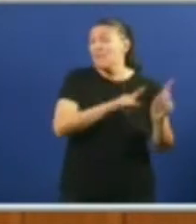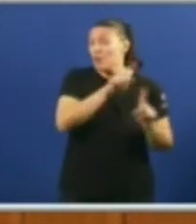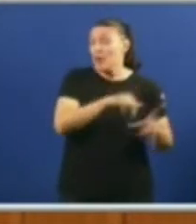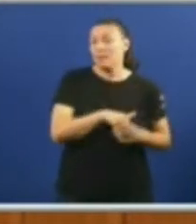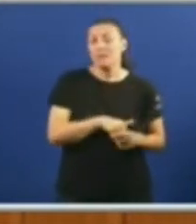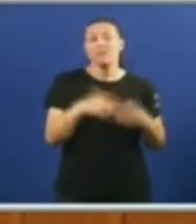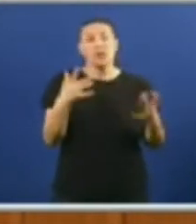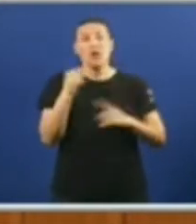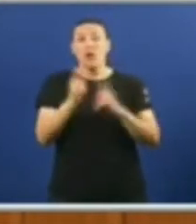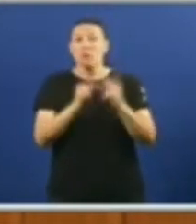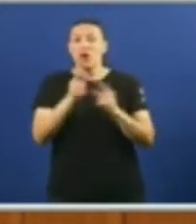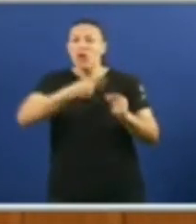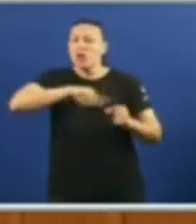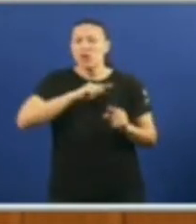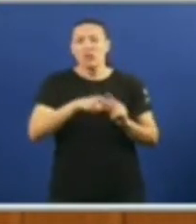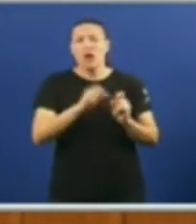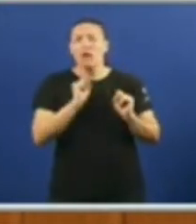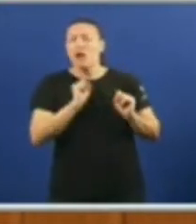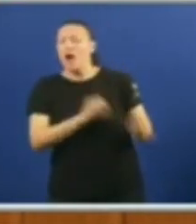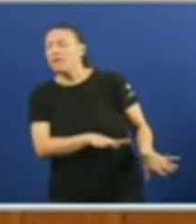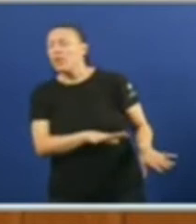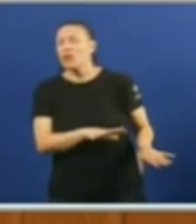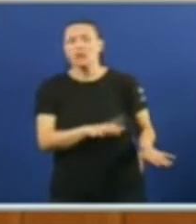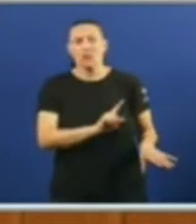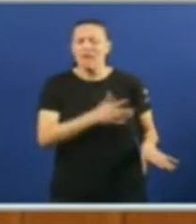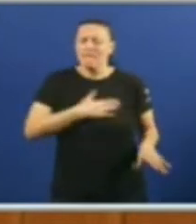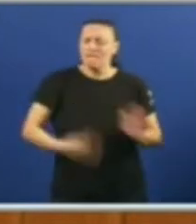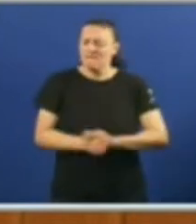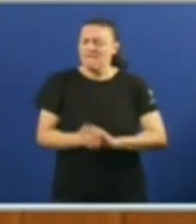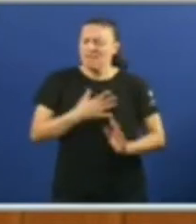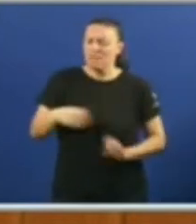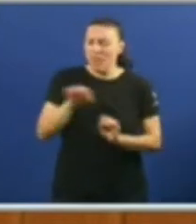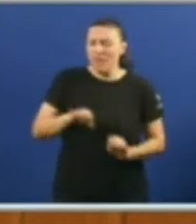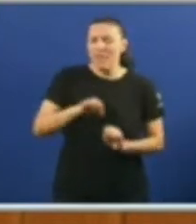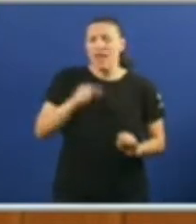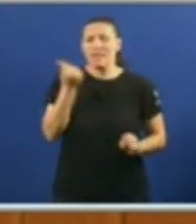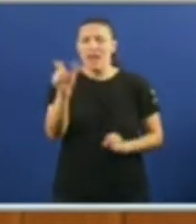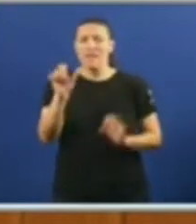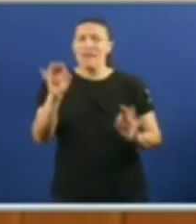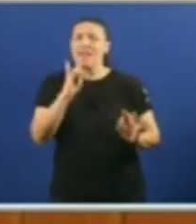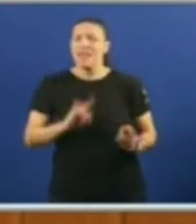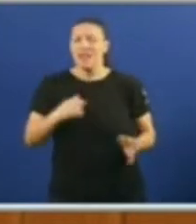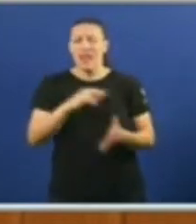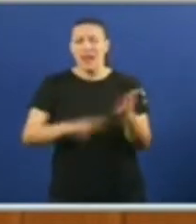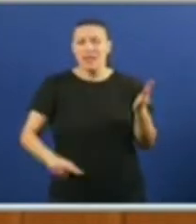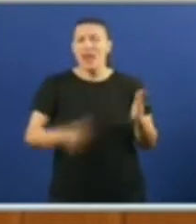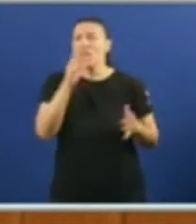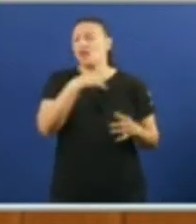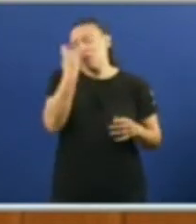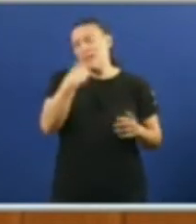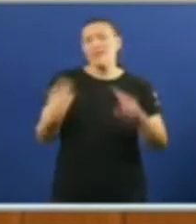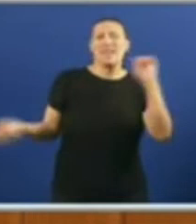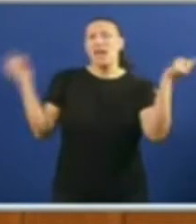desde o BNG non tiramos a toalla na defensa dunha tarifa eléctrica galega e creemos que é necesario cambiar